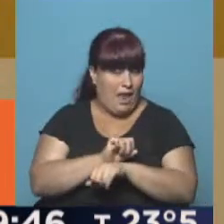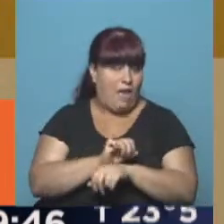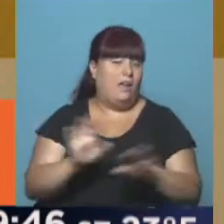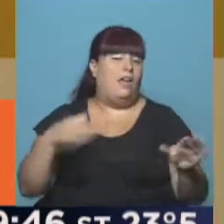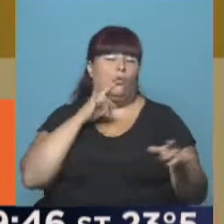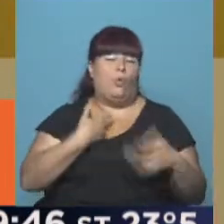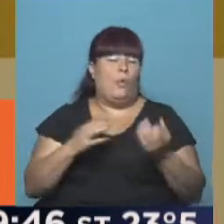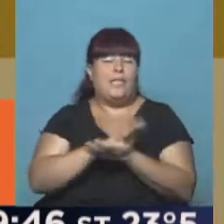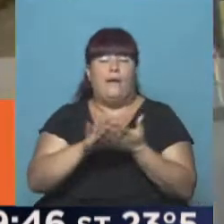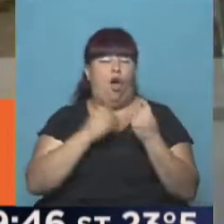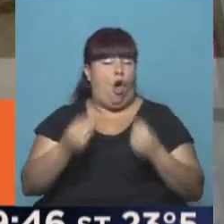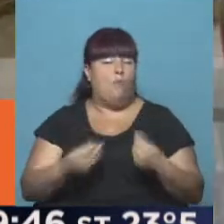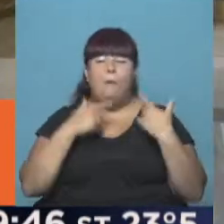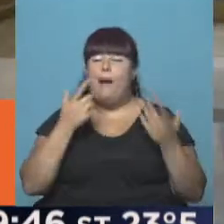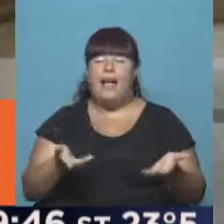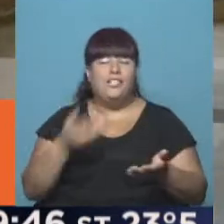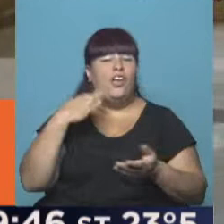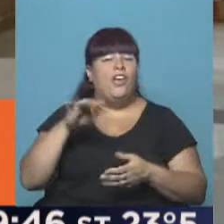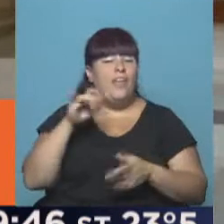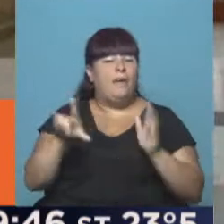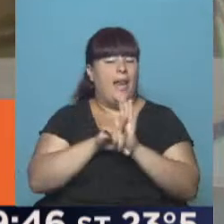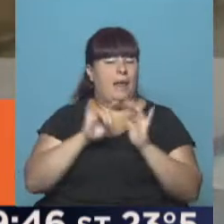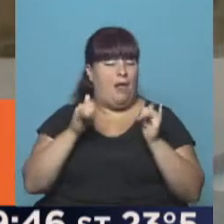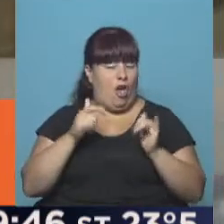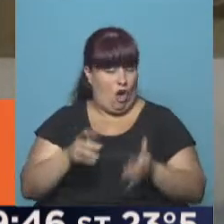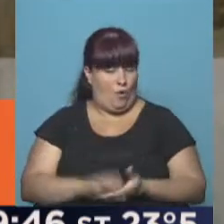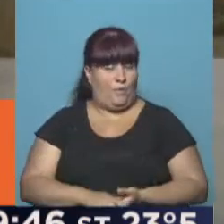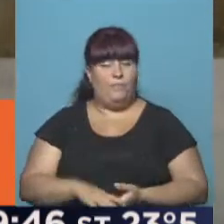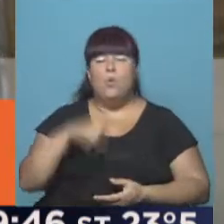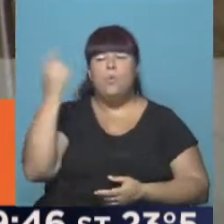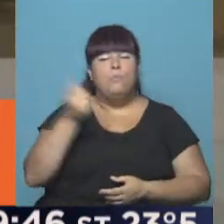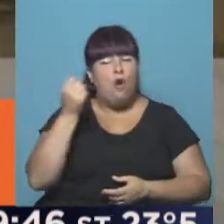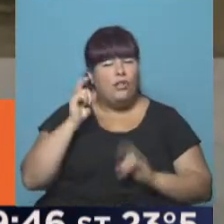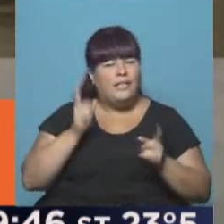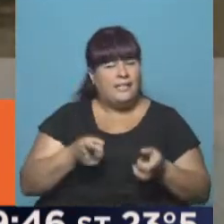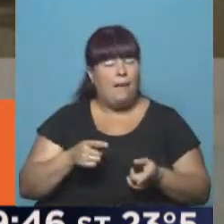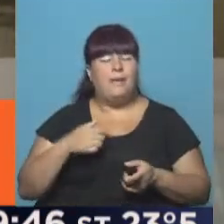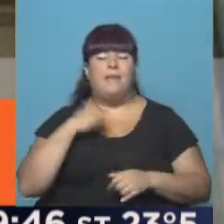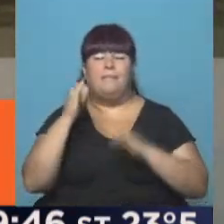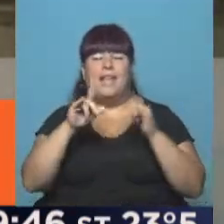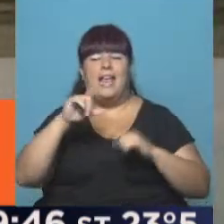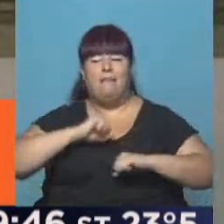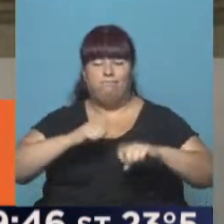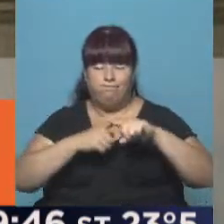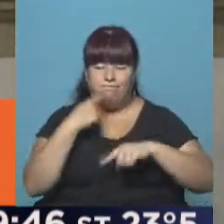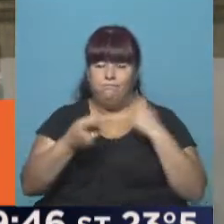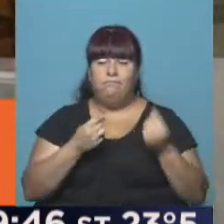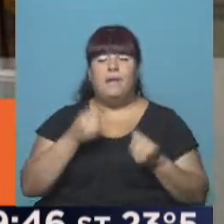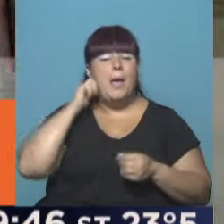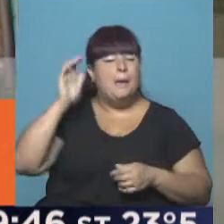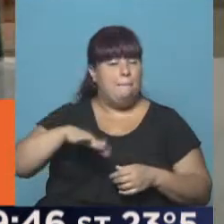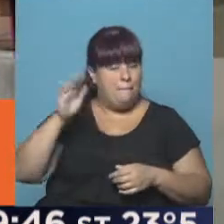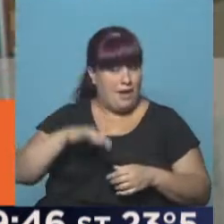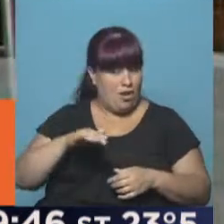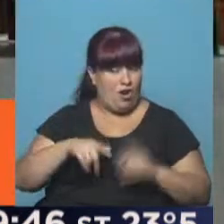que saber qué hacemos. Para eso debería estar el régimen penal juvenil. Y hay algo muy importante que también siempre dice Elisa Carrió. Los menores de